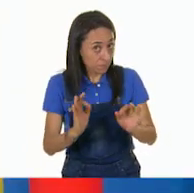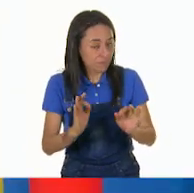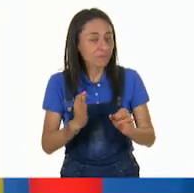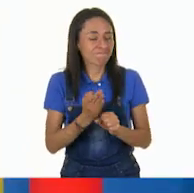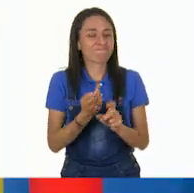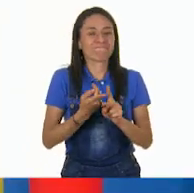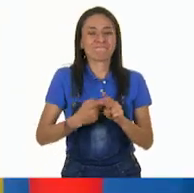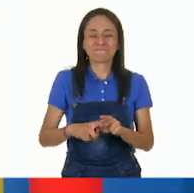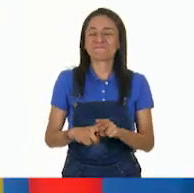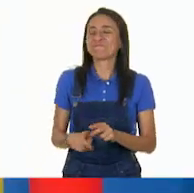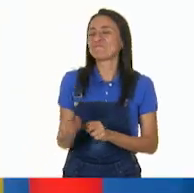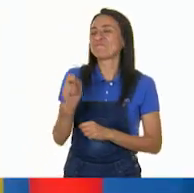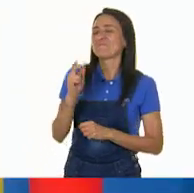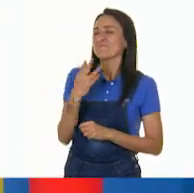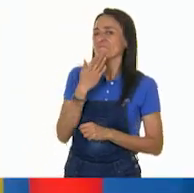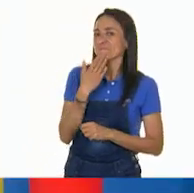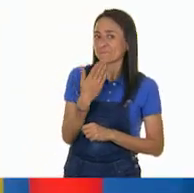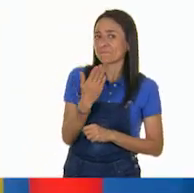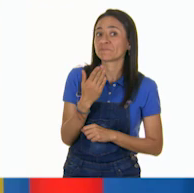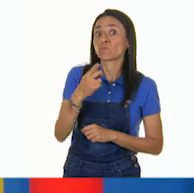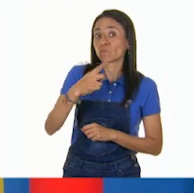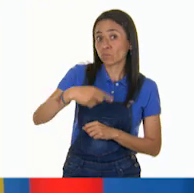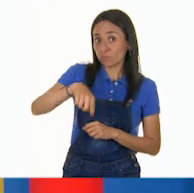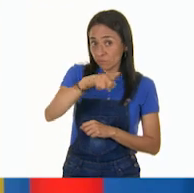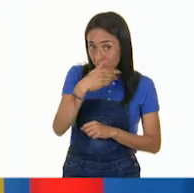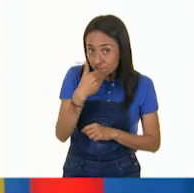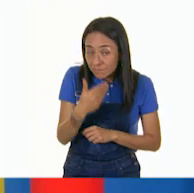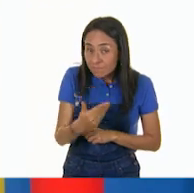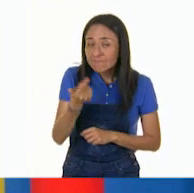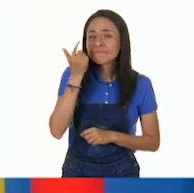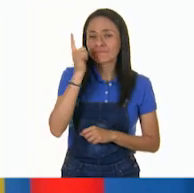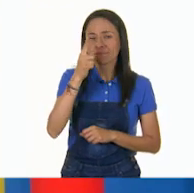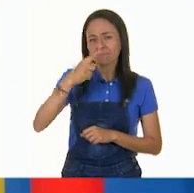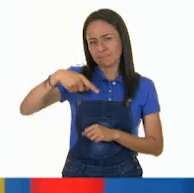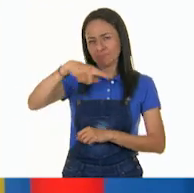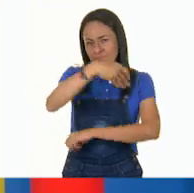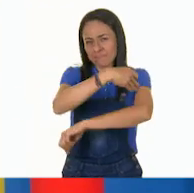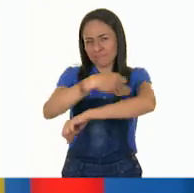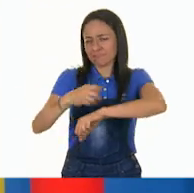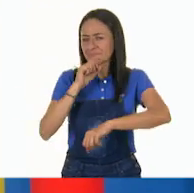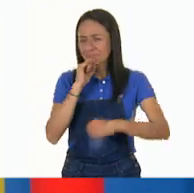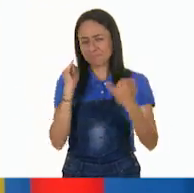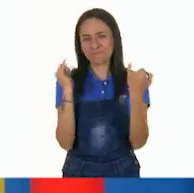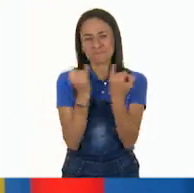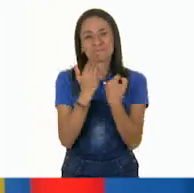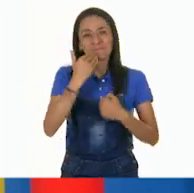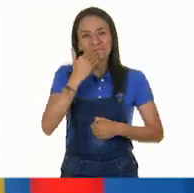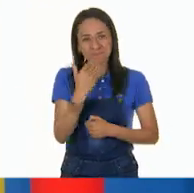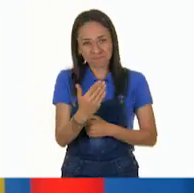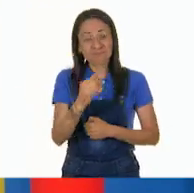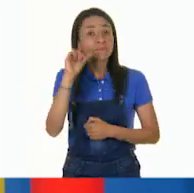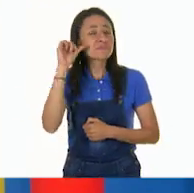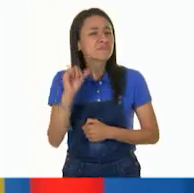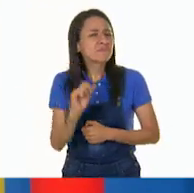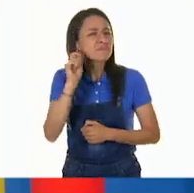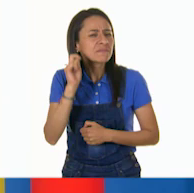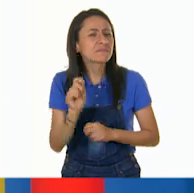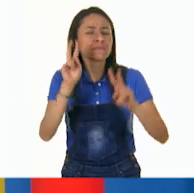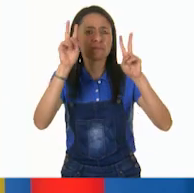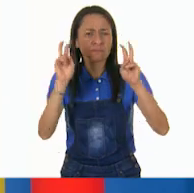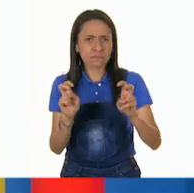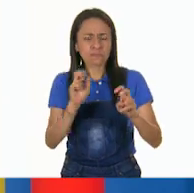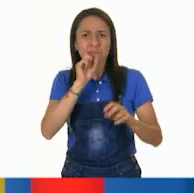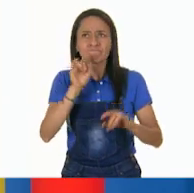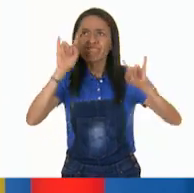pues espero que se encuentren muy bien y que sus familias también se encuentren bien de hoy vamos a continuar con el tema de los anuncios